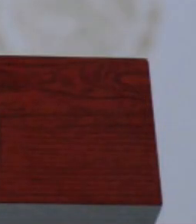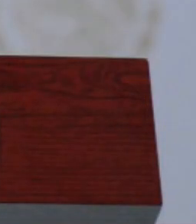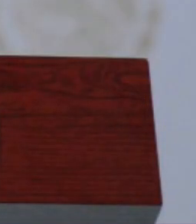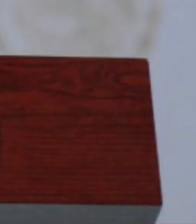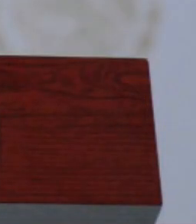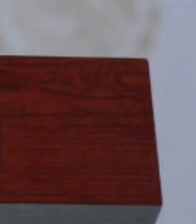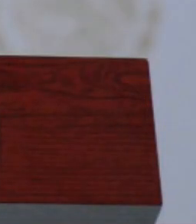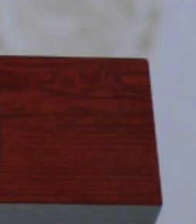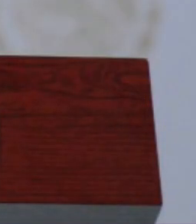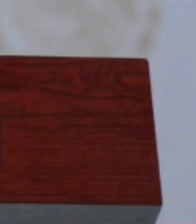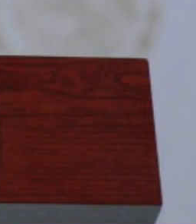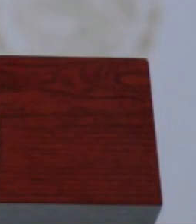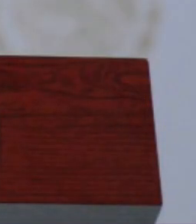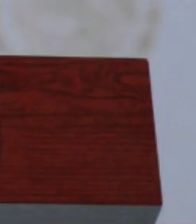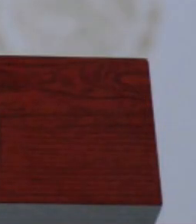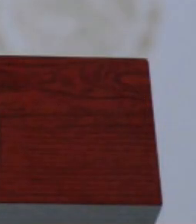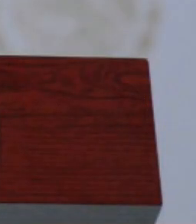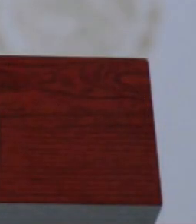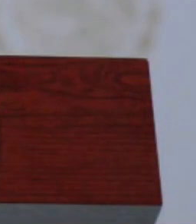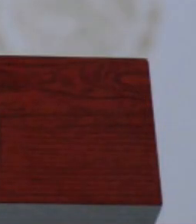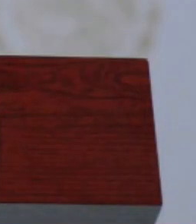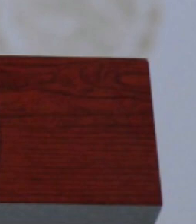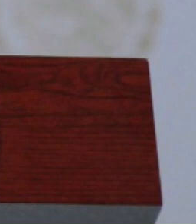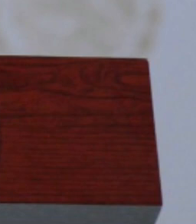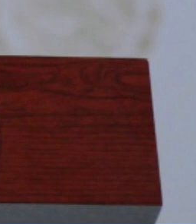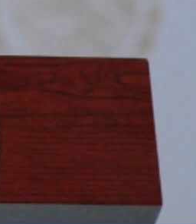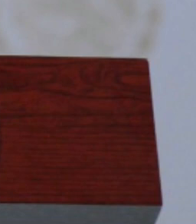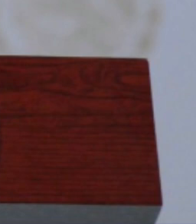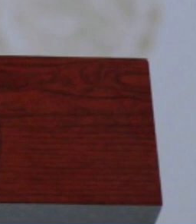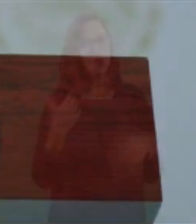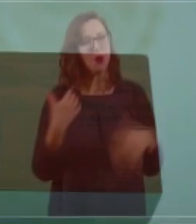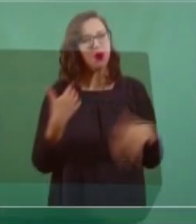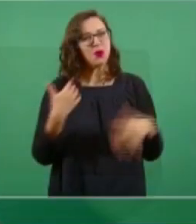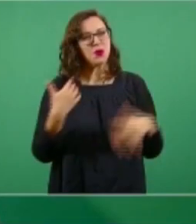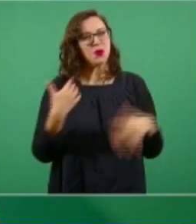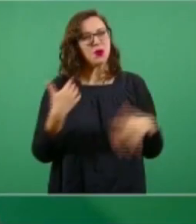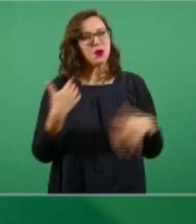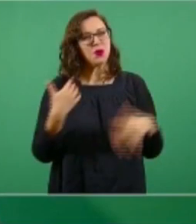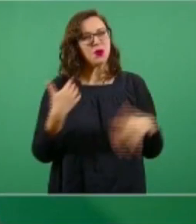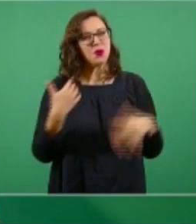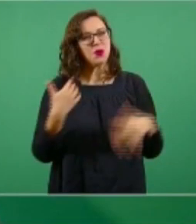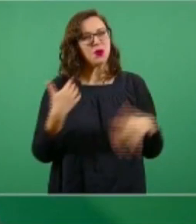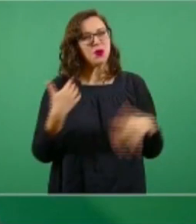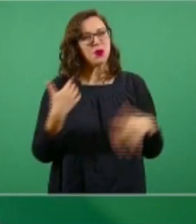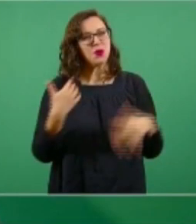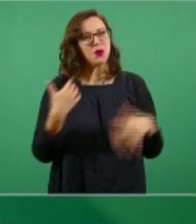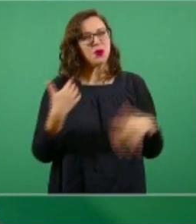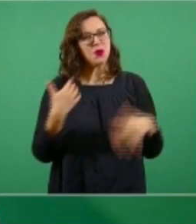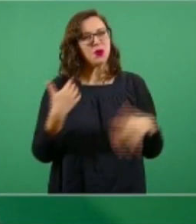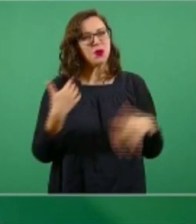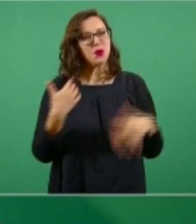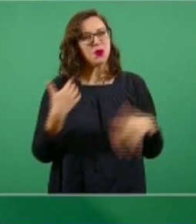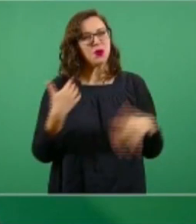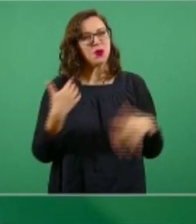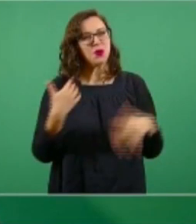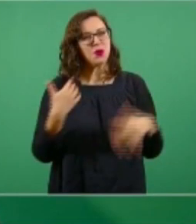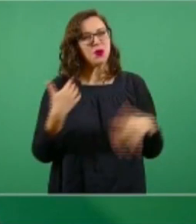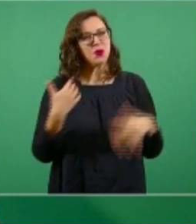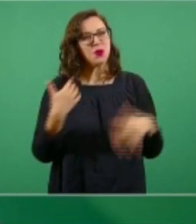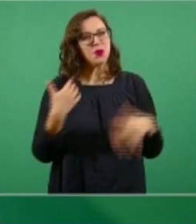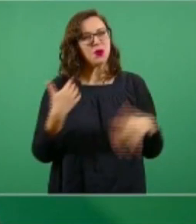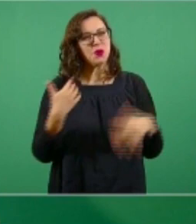viene prácticamente de esa espuma que se crea hacia el Poder Judicial, pero es amiga de Carlos Slim, es amiga de